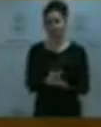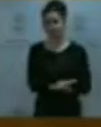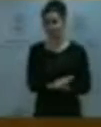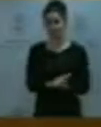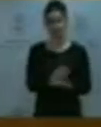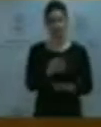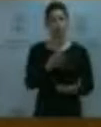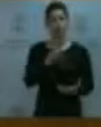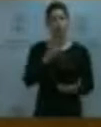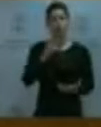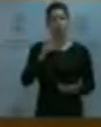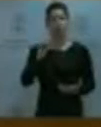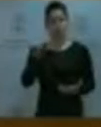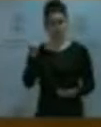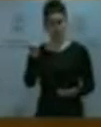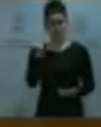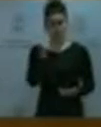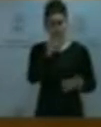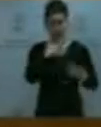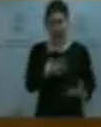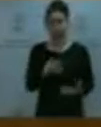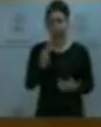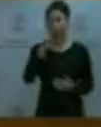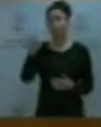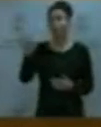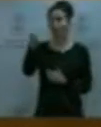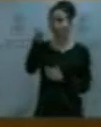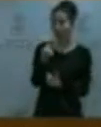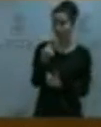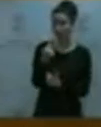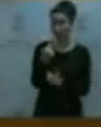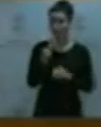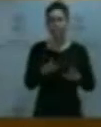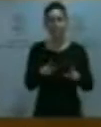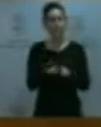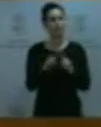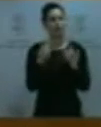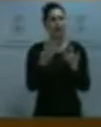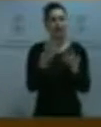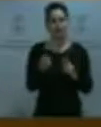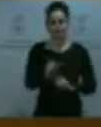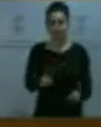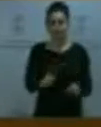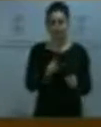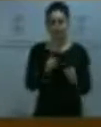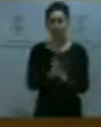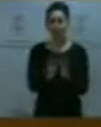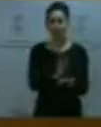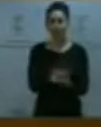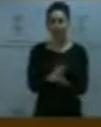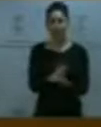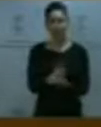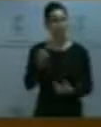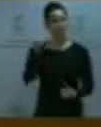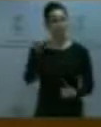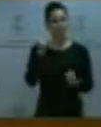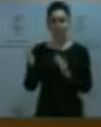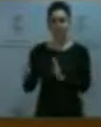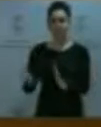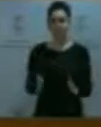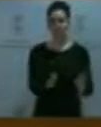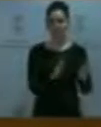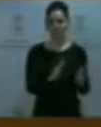Unión Europea, pero no a un trágala, sino a una transición energética ordenada, que no ponga en riesgo el sistema, que no